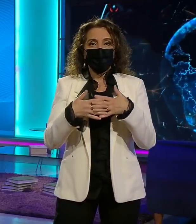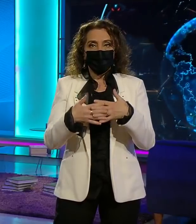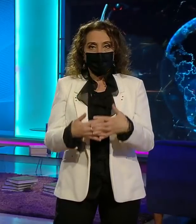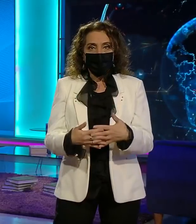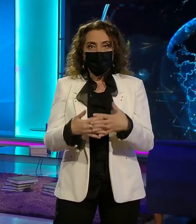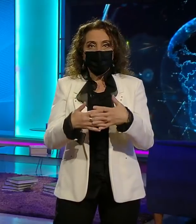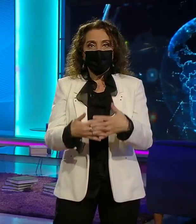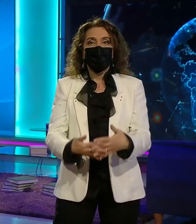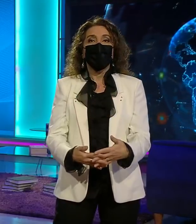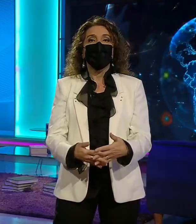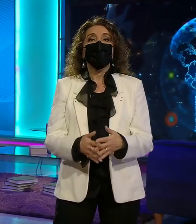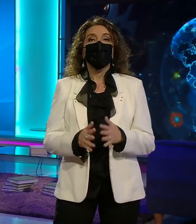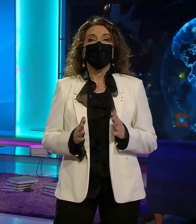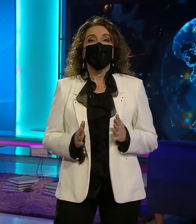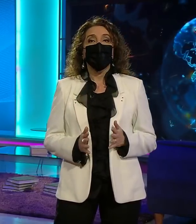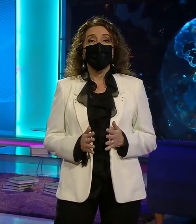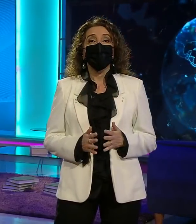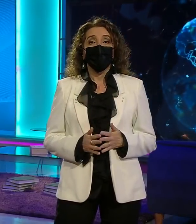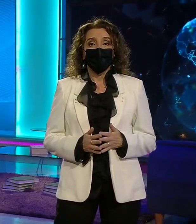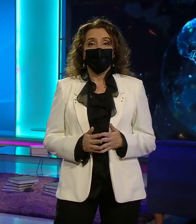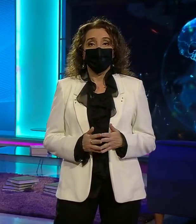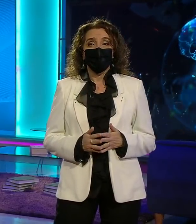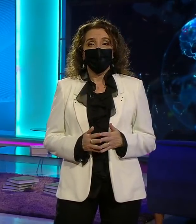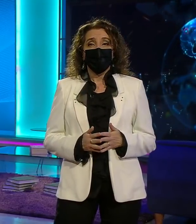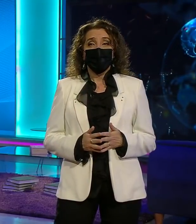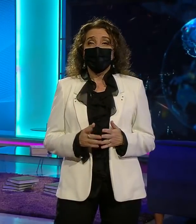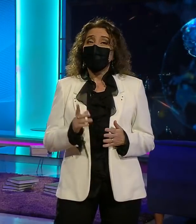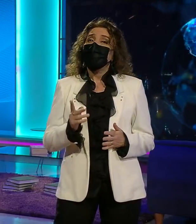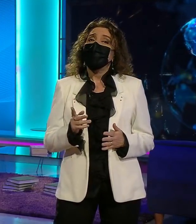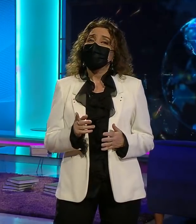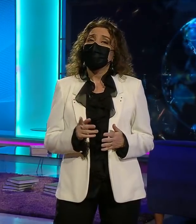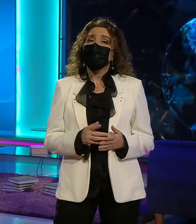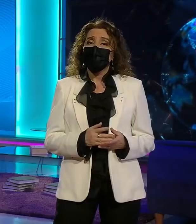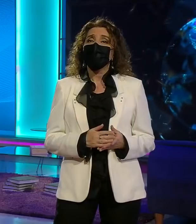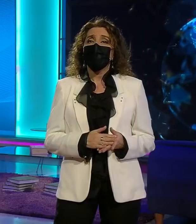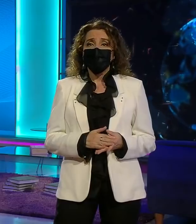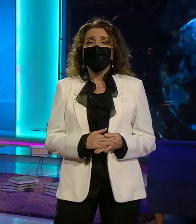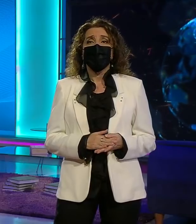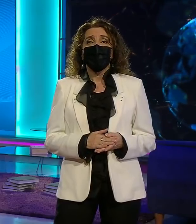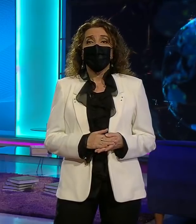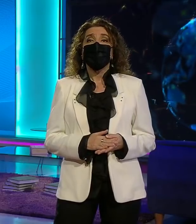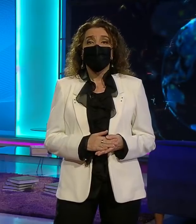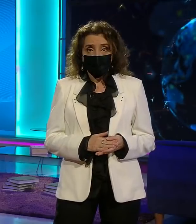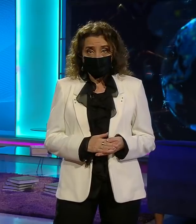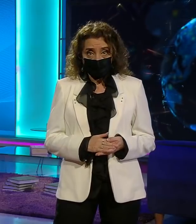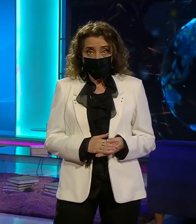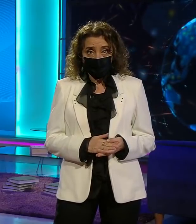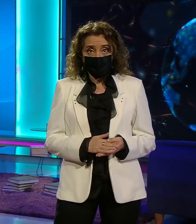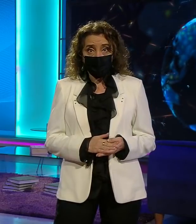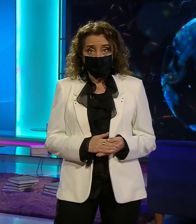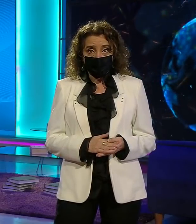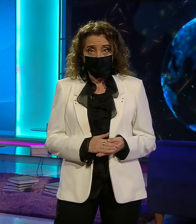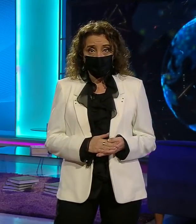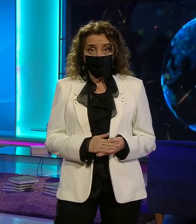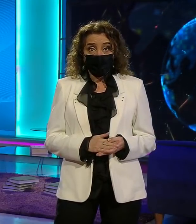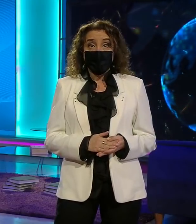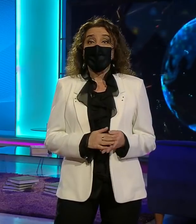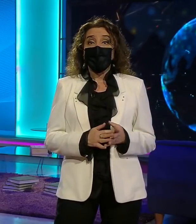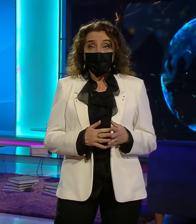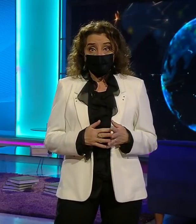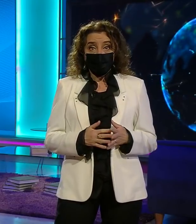de interpelar al Estado para que se haga justicia. Aplicar ese derecho es la esencia de la